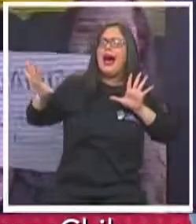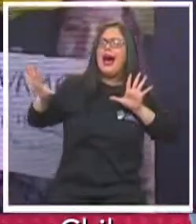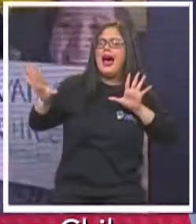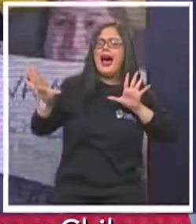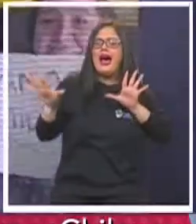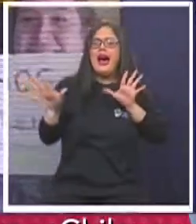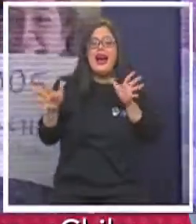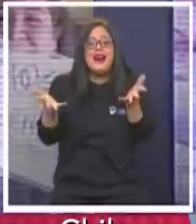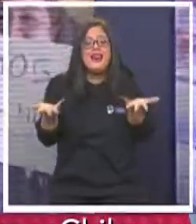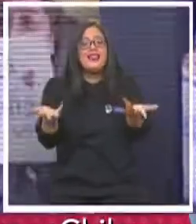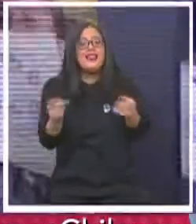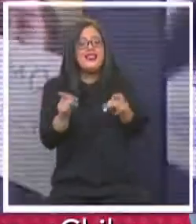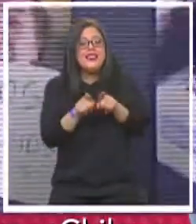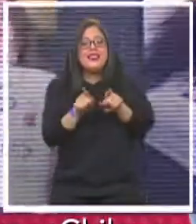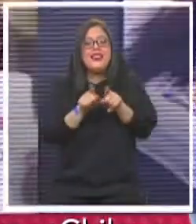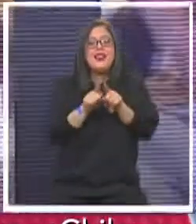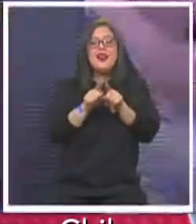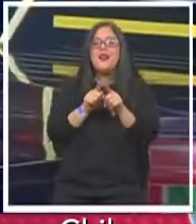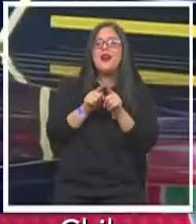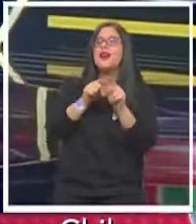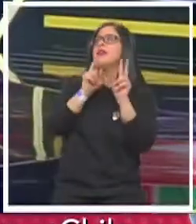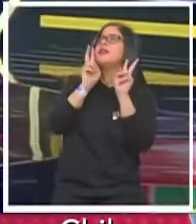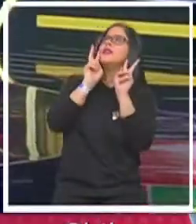y de ver la tele hasta